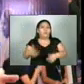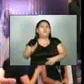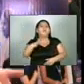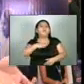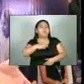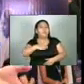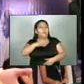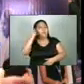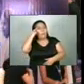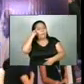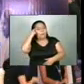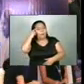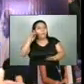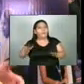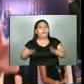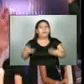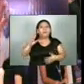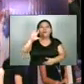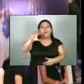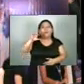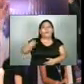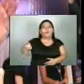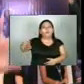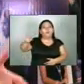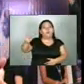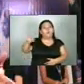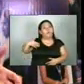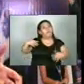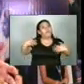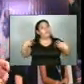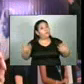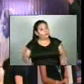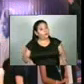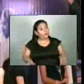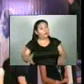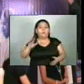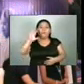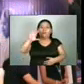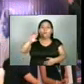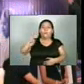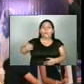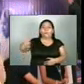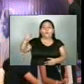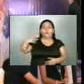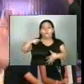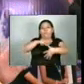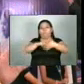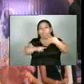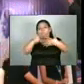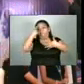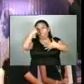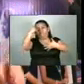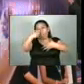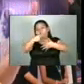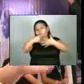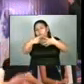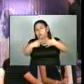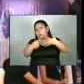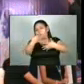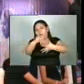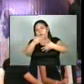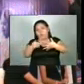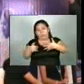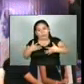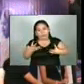un motivo adicional que son los 50 años. Entonces, por eso, para estos 50 años, 5 iniciativas, más de 50 herramientas